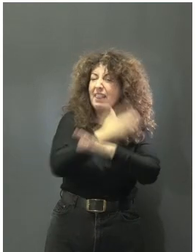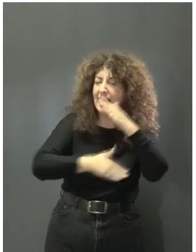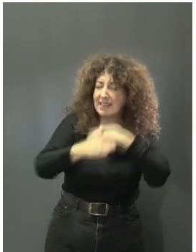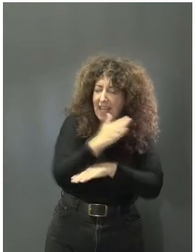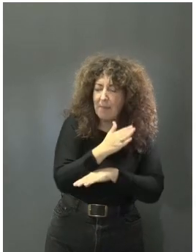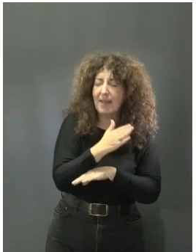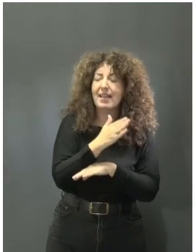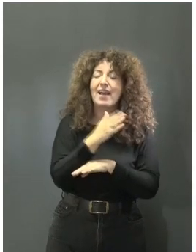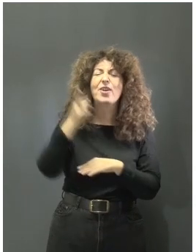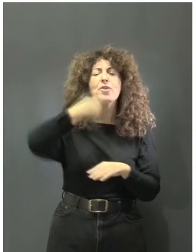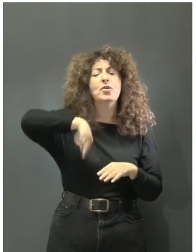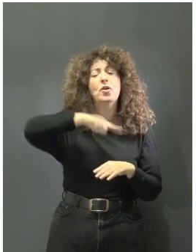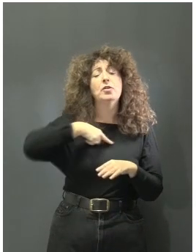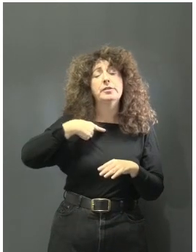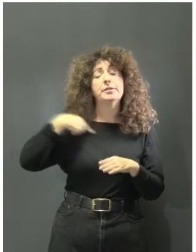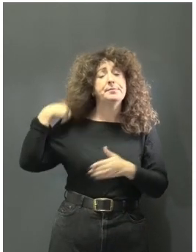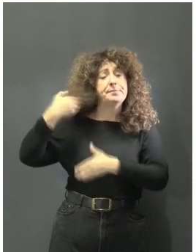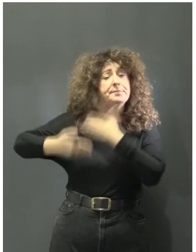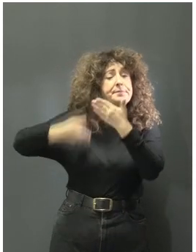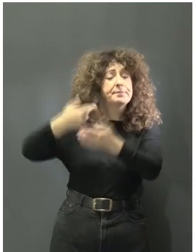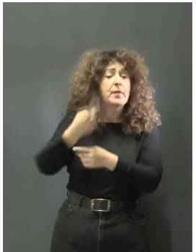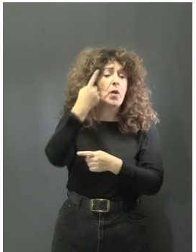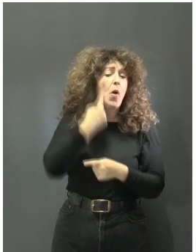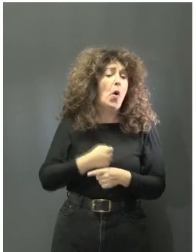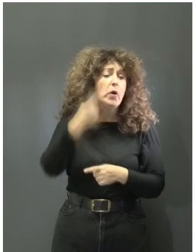estamos muy acostumbrados a